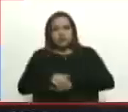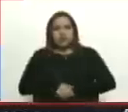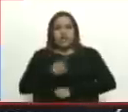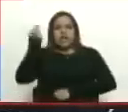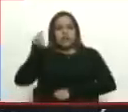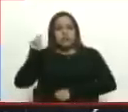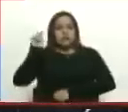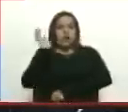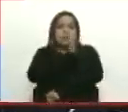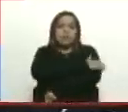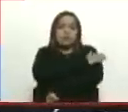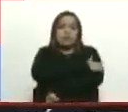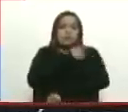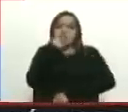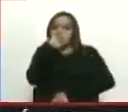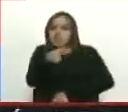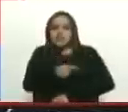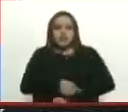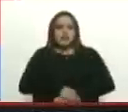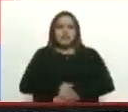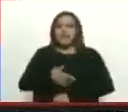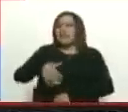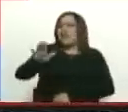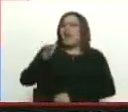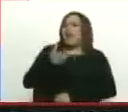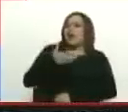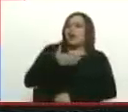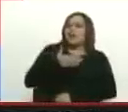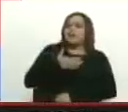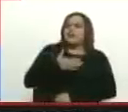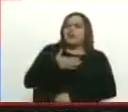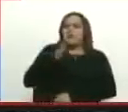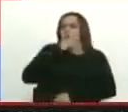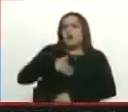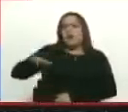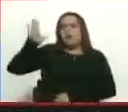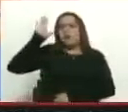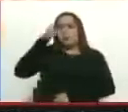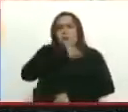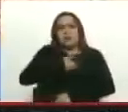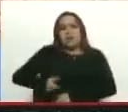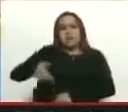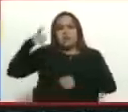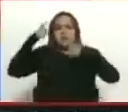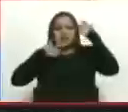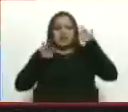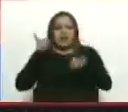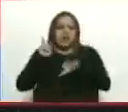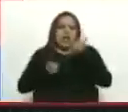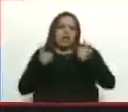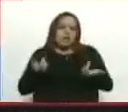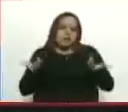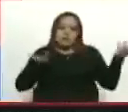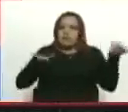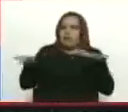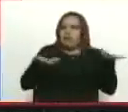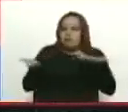diputados de la oposición, diciendo que tenía, como no se juramentó al comandante Chávez, una cosa que es de protocolo.